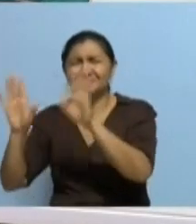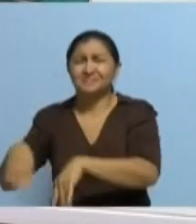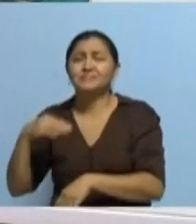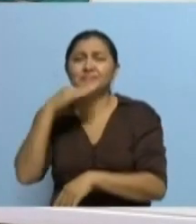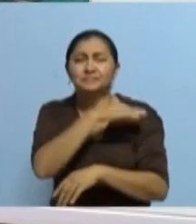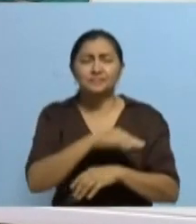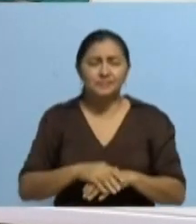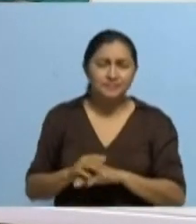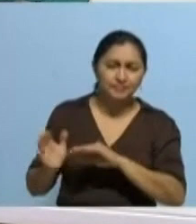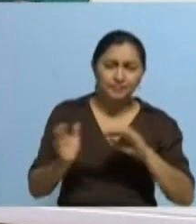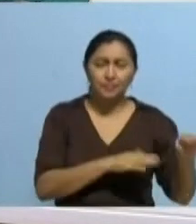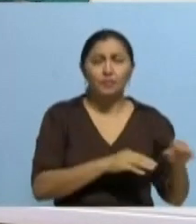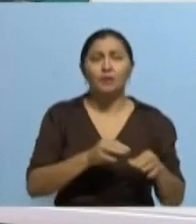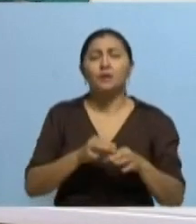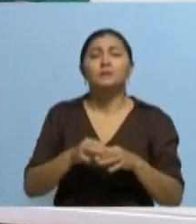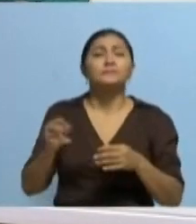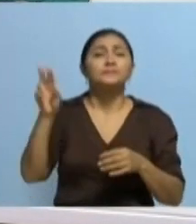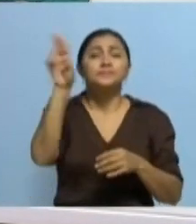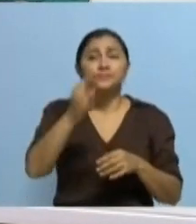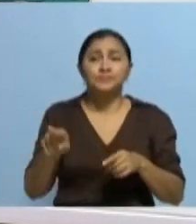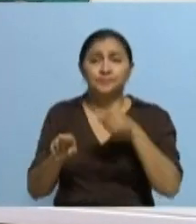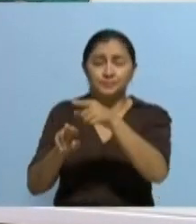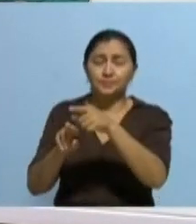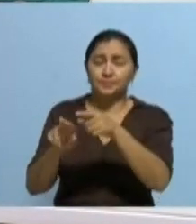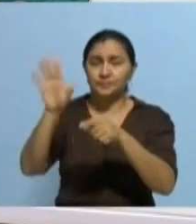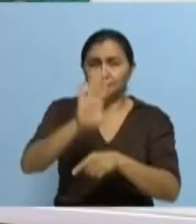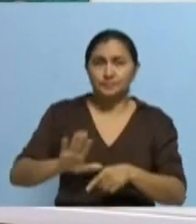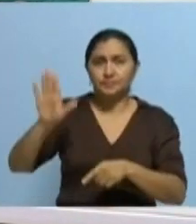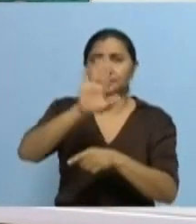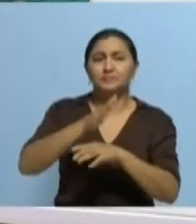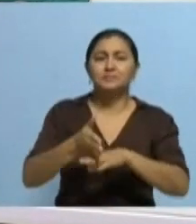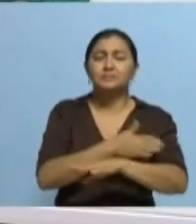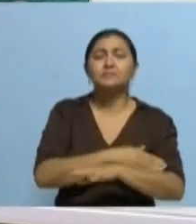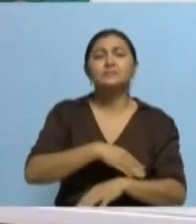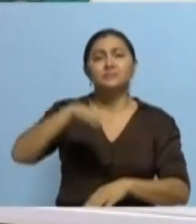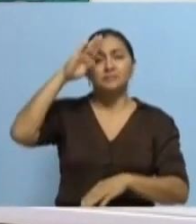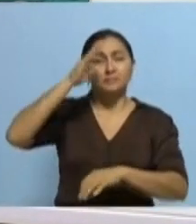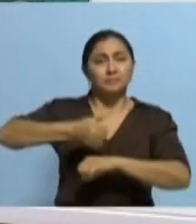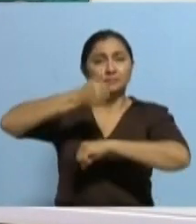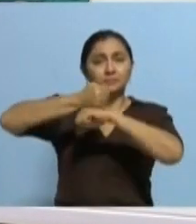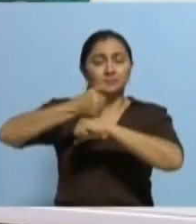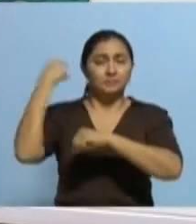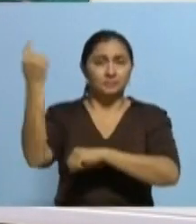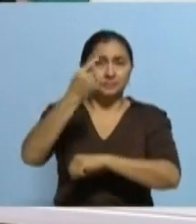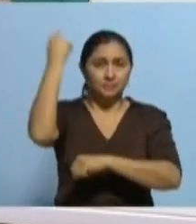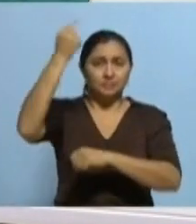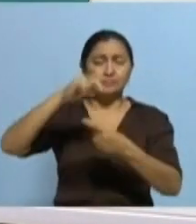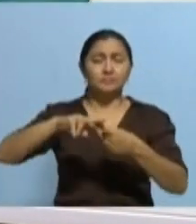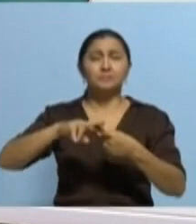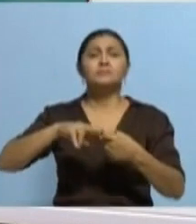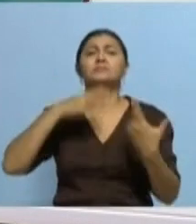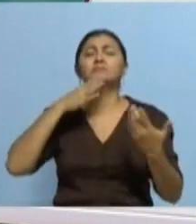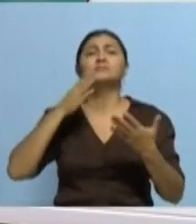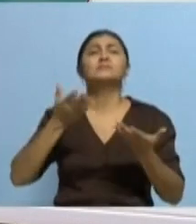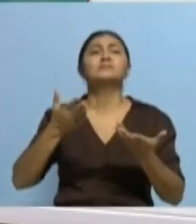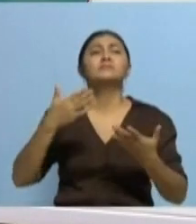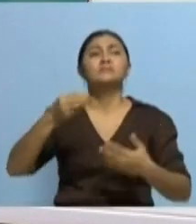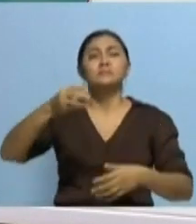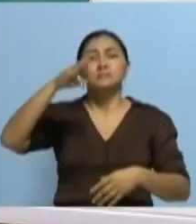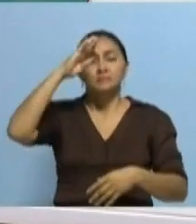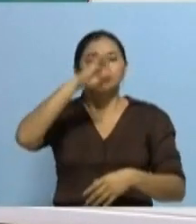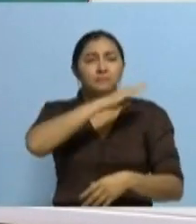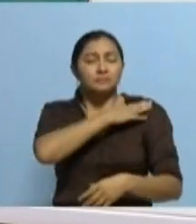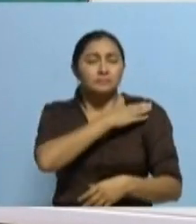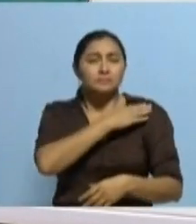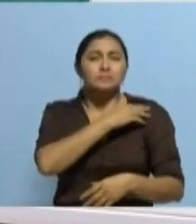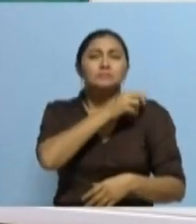nos vamos a la región. En Sucre, la Policía Nacional y la Armada de Colombia dan un mensaje de tranquilidad a sus habitantes y manifiestan que brindarán todas